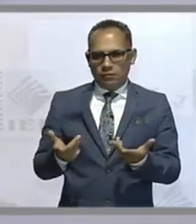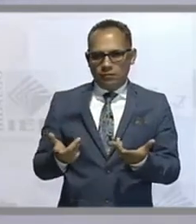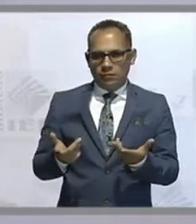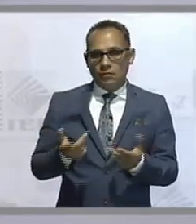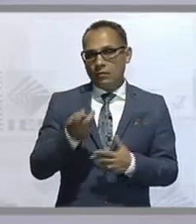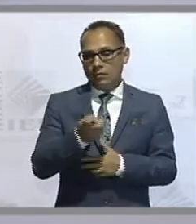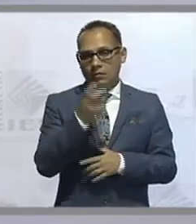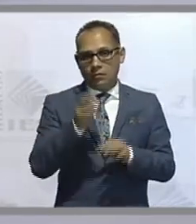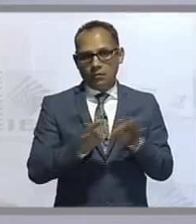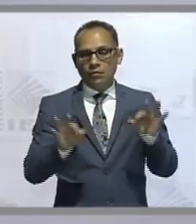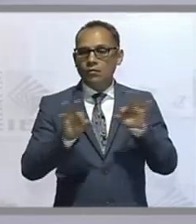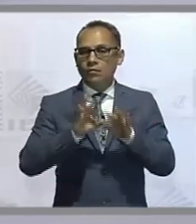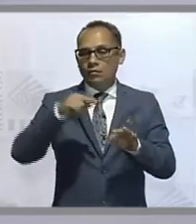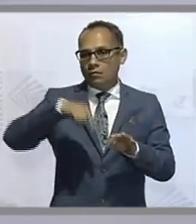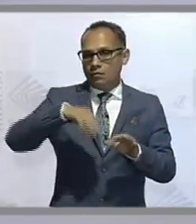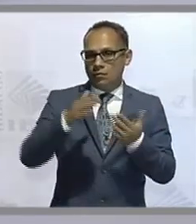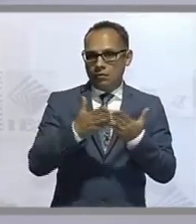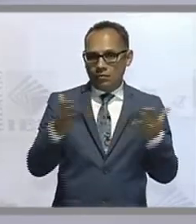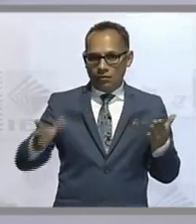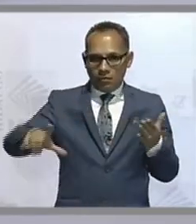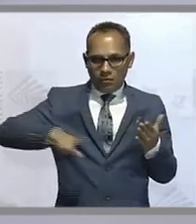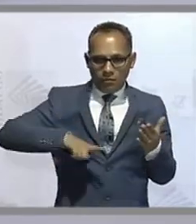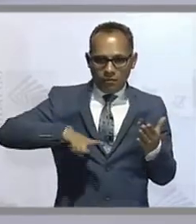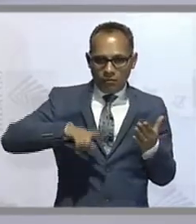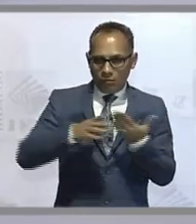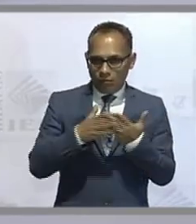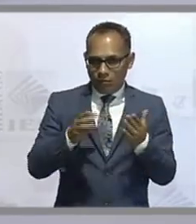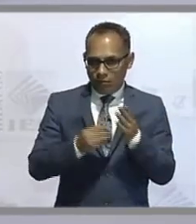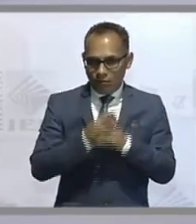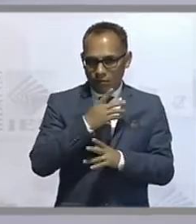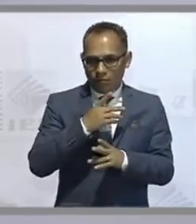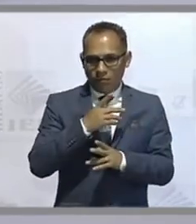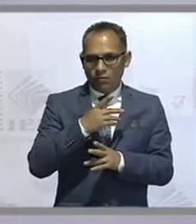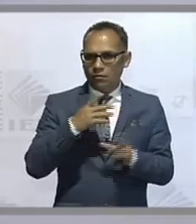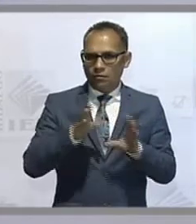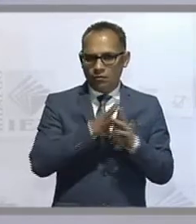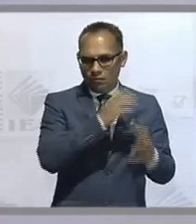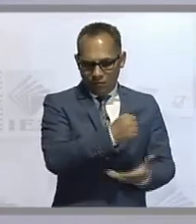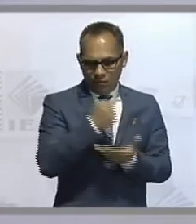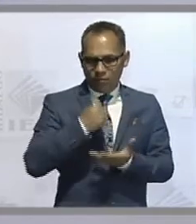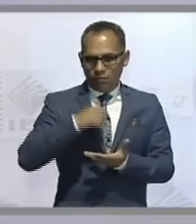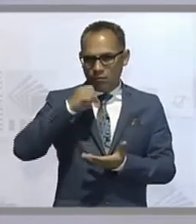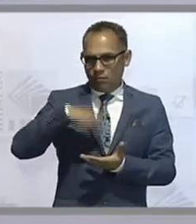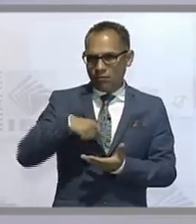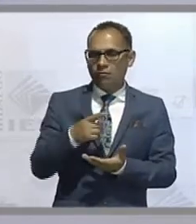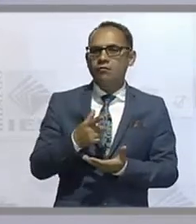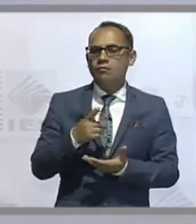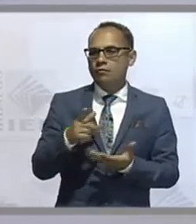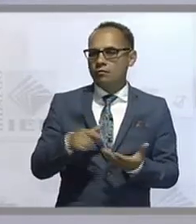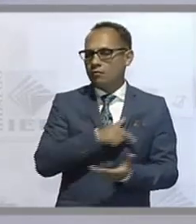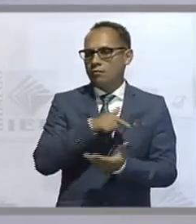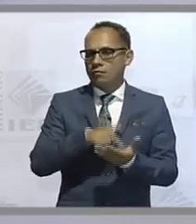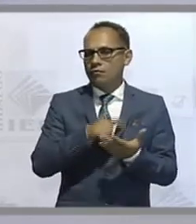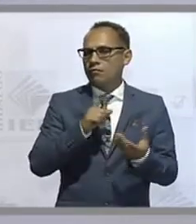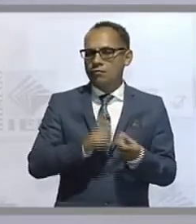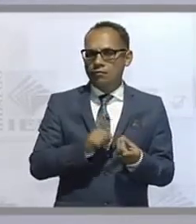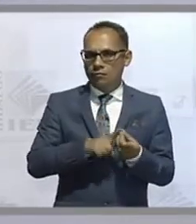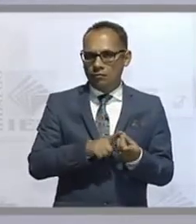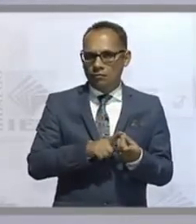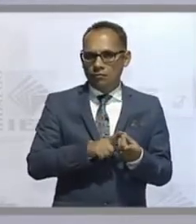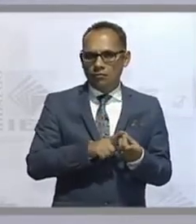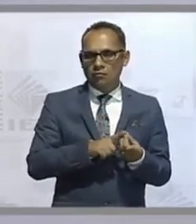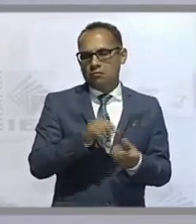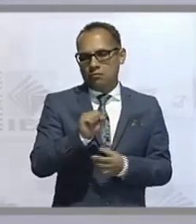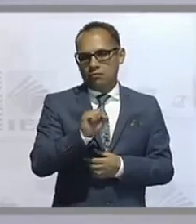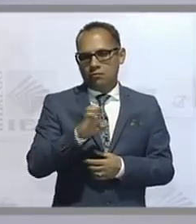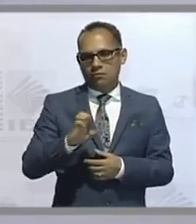actual si nosotros vemos también el desvío de recursos que ha habido desde la sep se robaron mil millones de